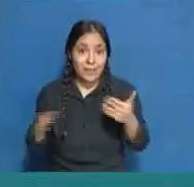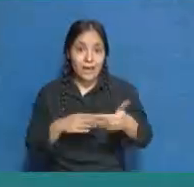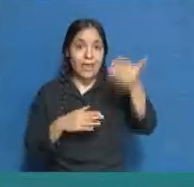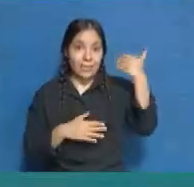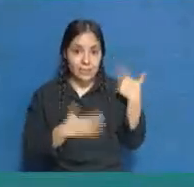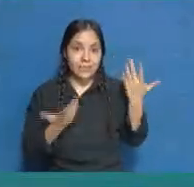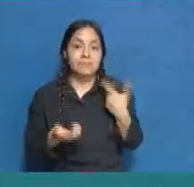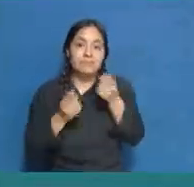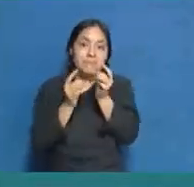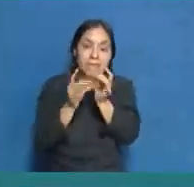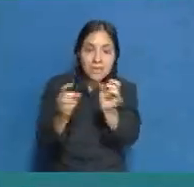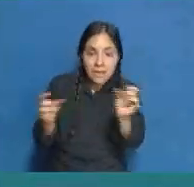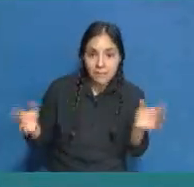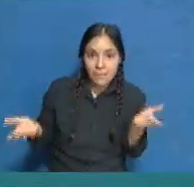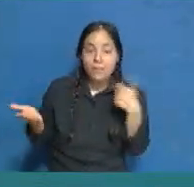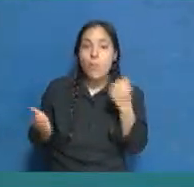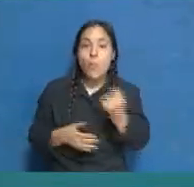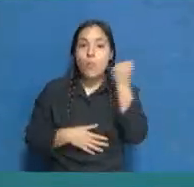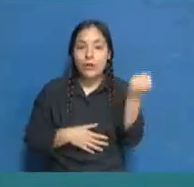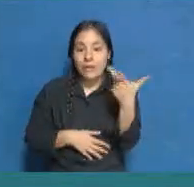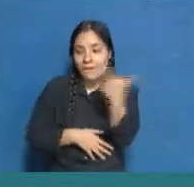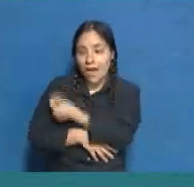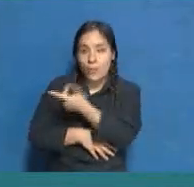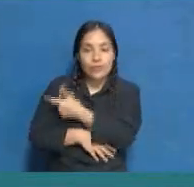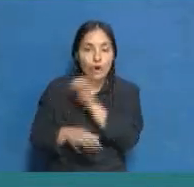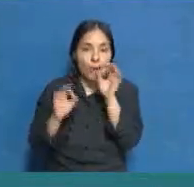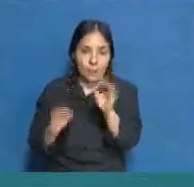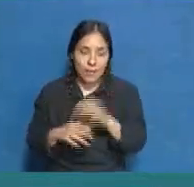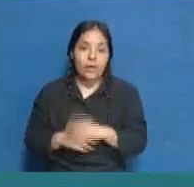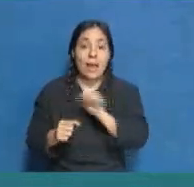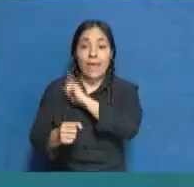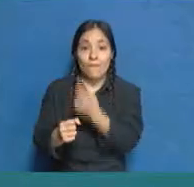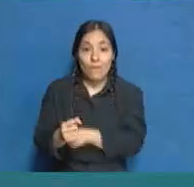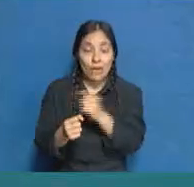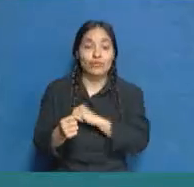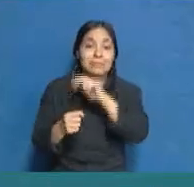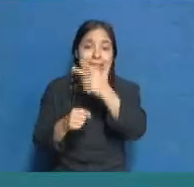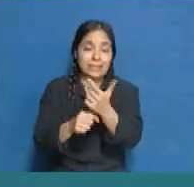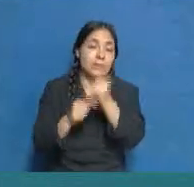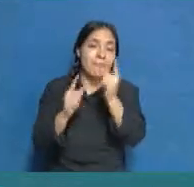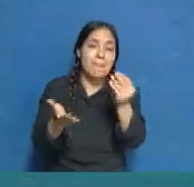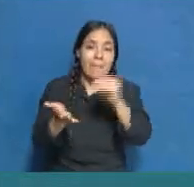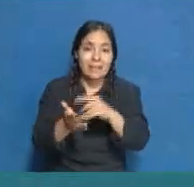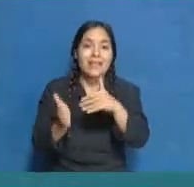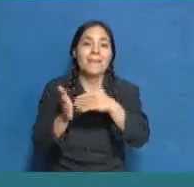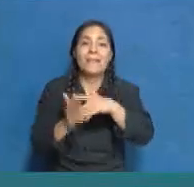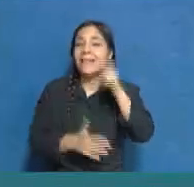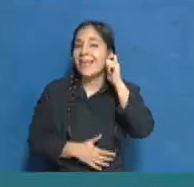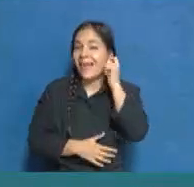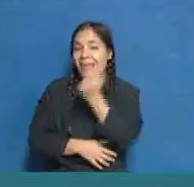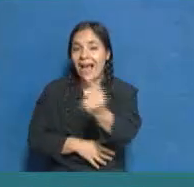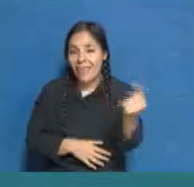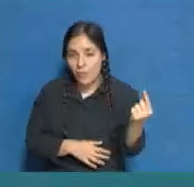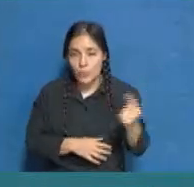Entonces, aquí es importante completar los esquemas de vacunación, aplicarse los refuerzos de acuerdo a cada edad. Y sobre